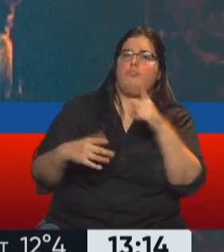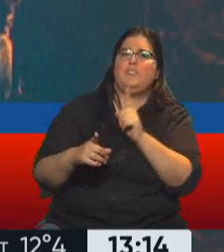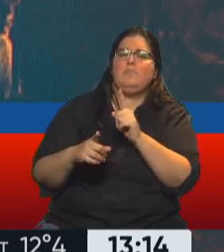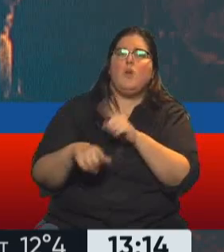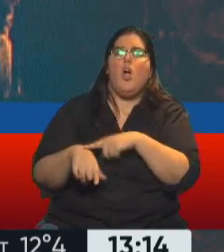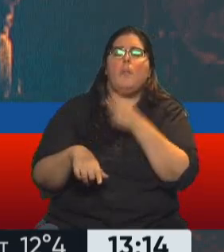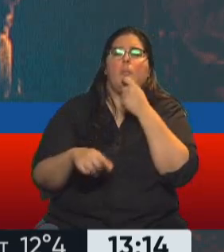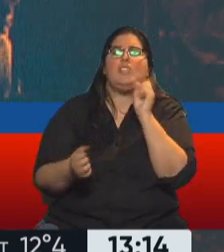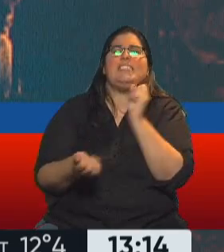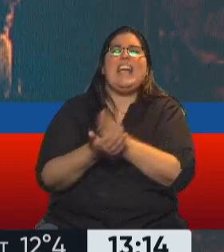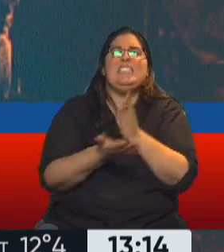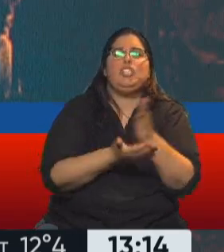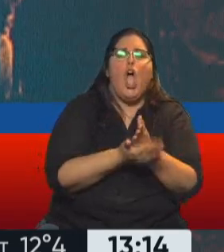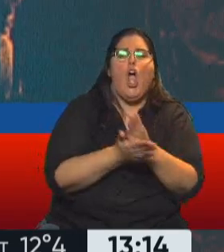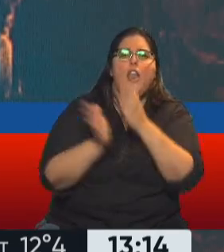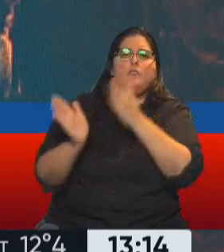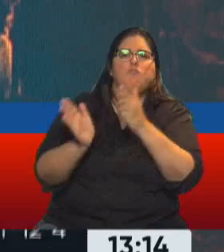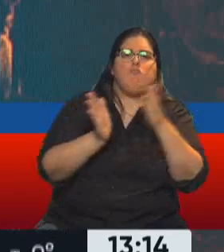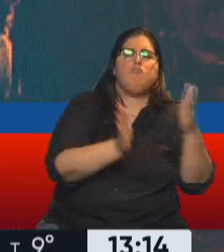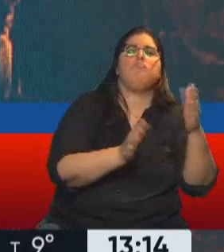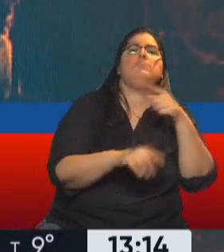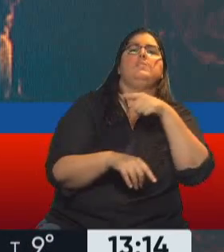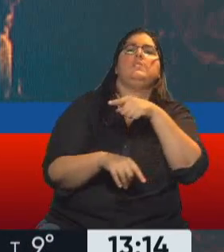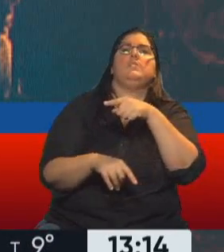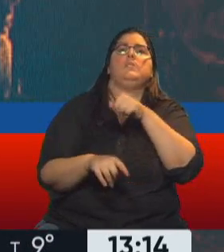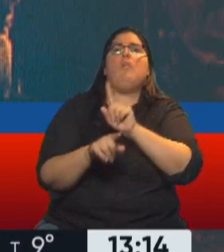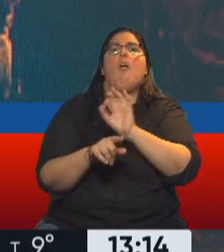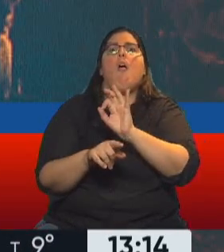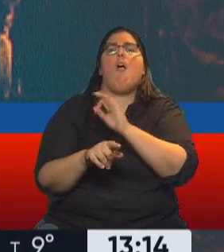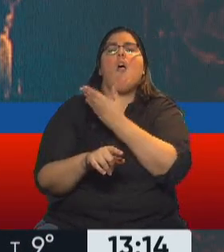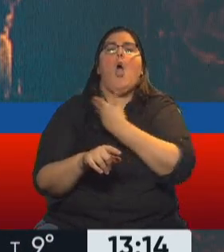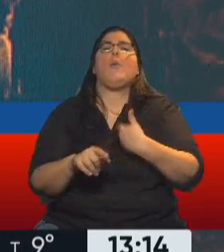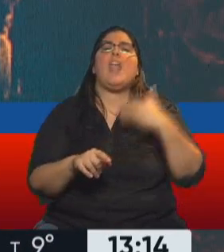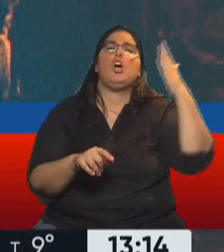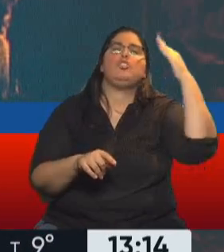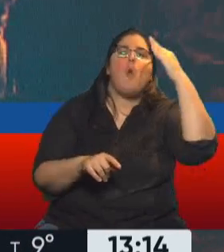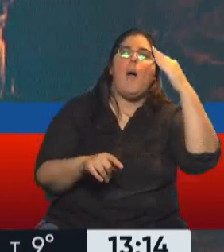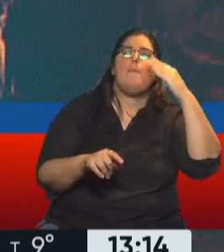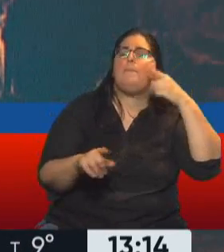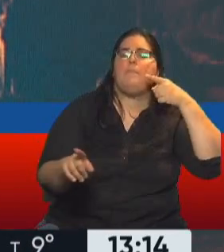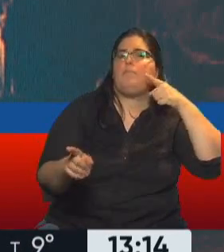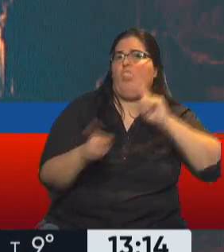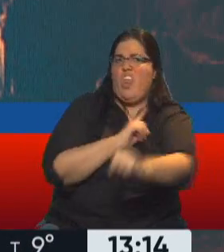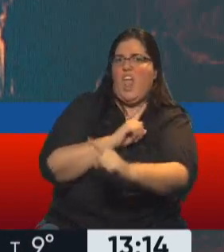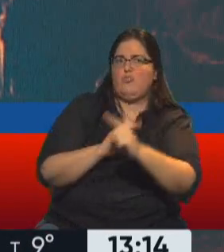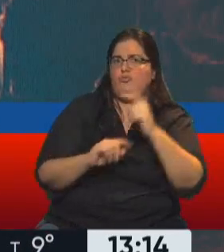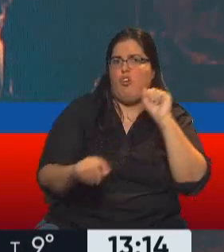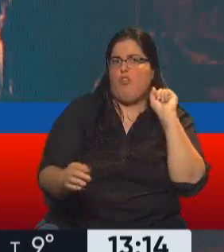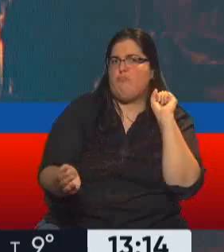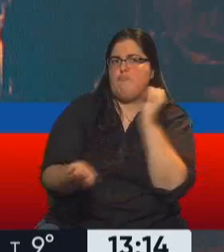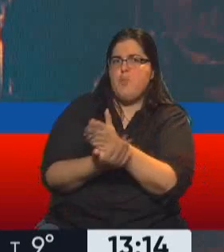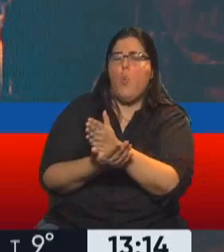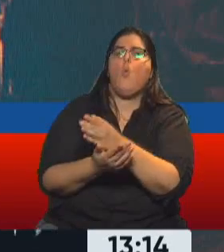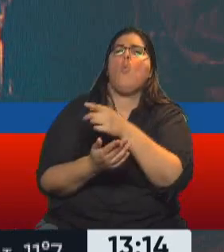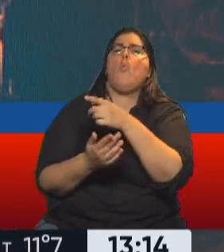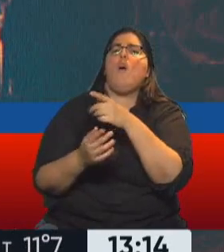pasando con las sanciones que iba tomando o directamente los ataques del gobierno de Trump sobre el gobierno nicaragüense, que